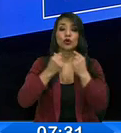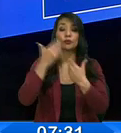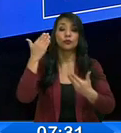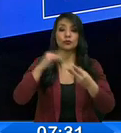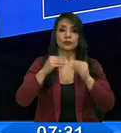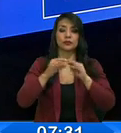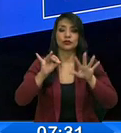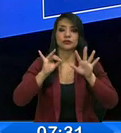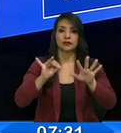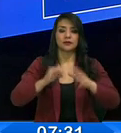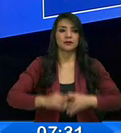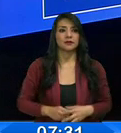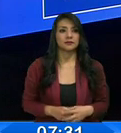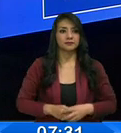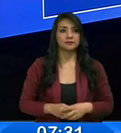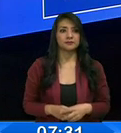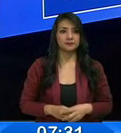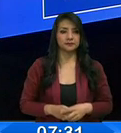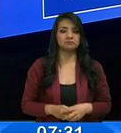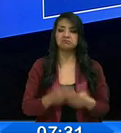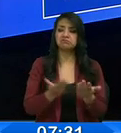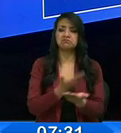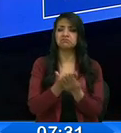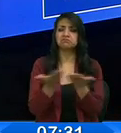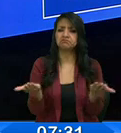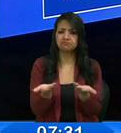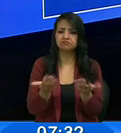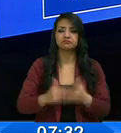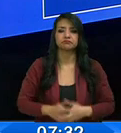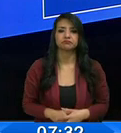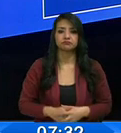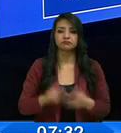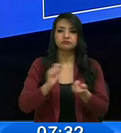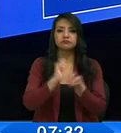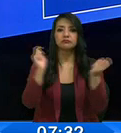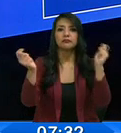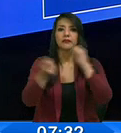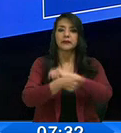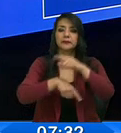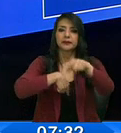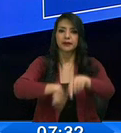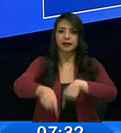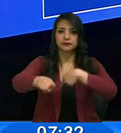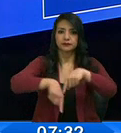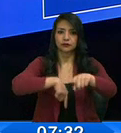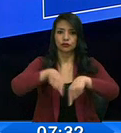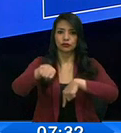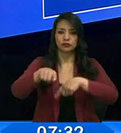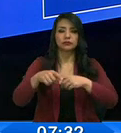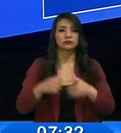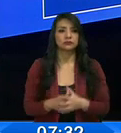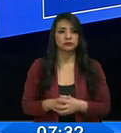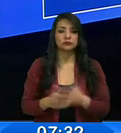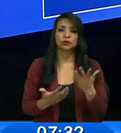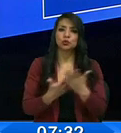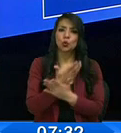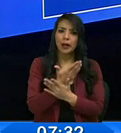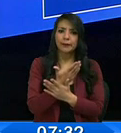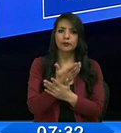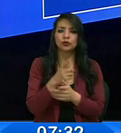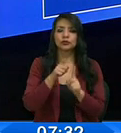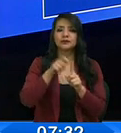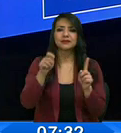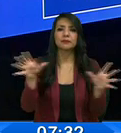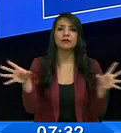Adelante Ecuatoriano Adelante. ¿Qué propone? Una reingeniería de tránsito con la implementación de un sistema de integración